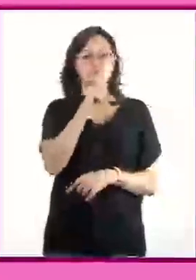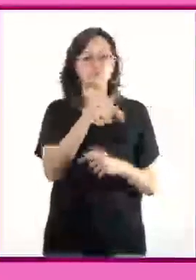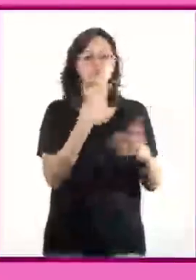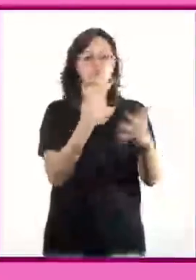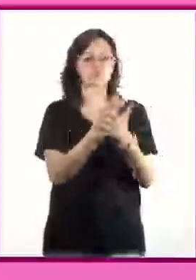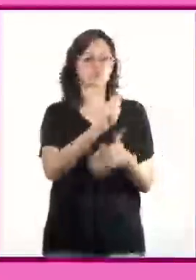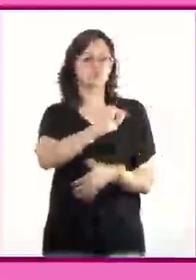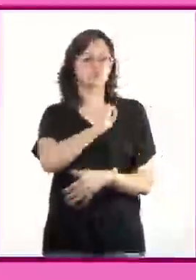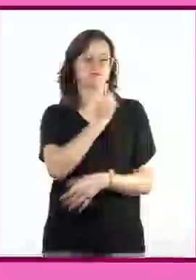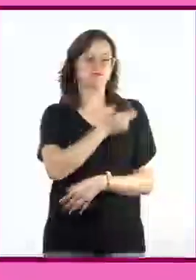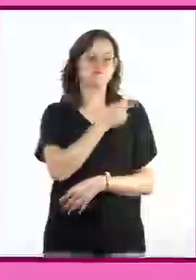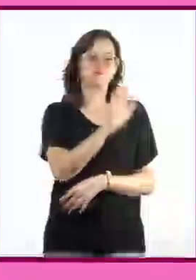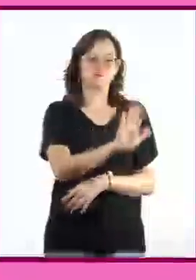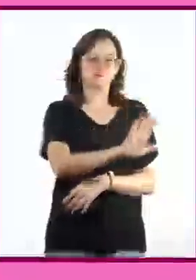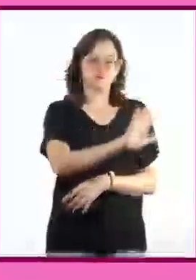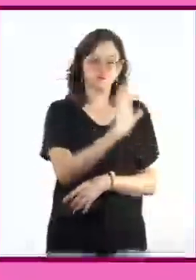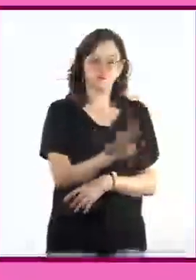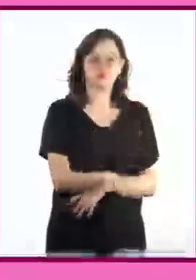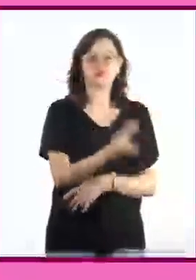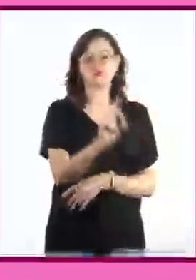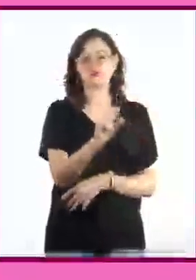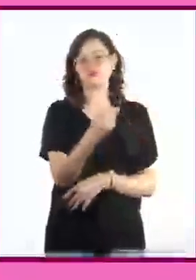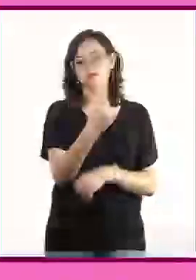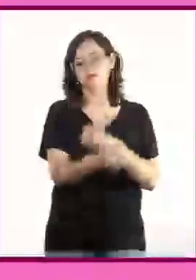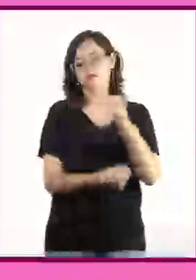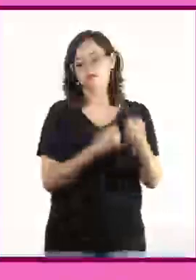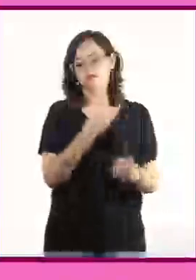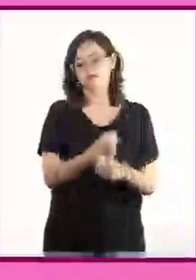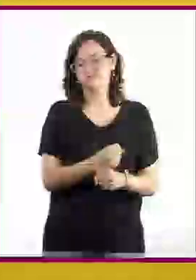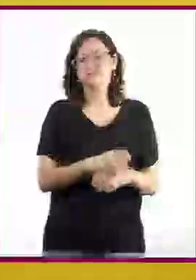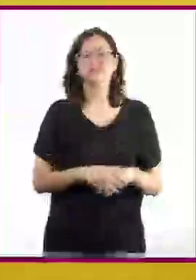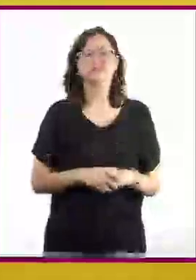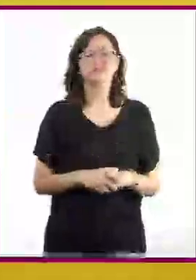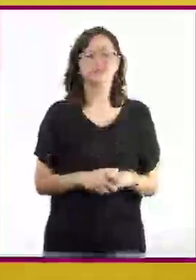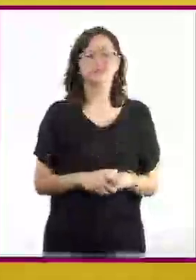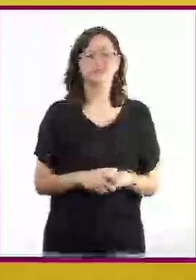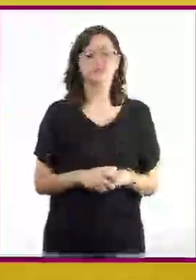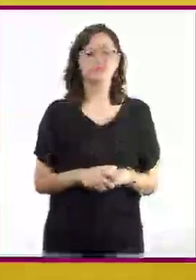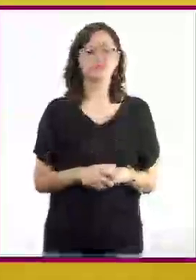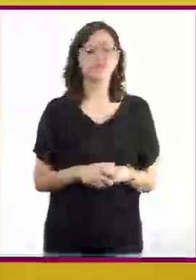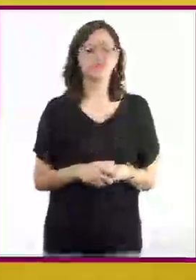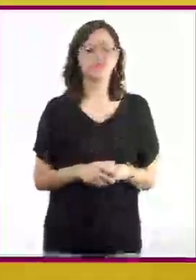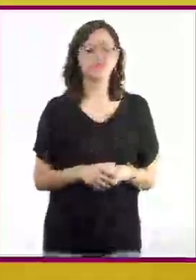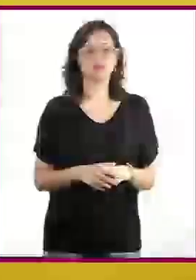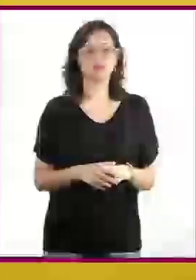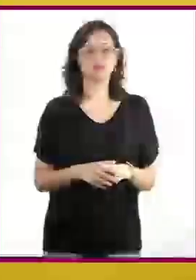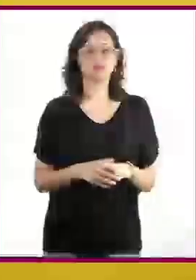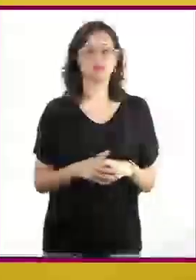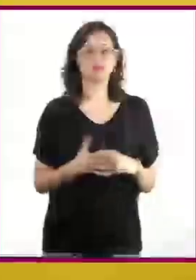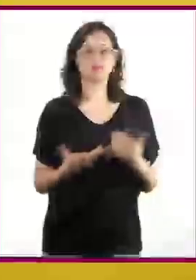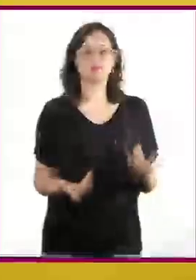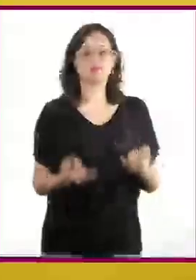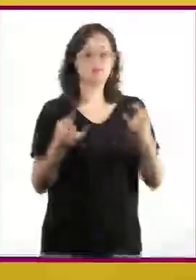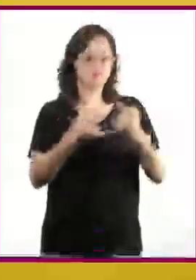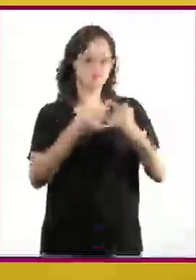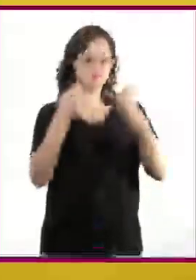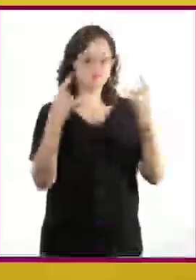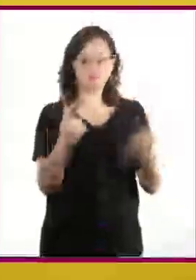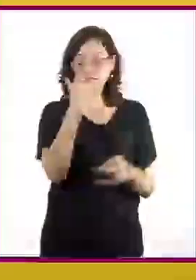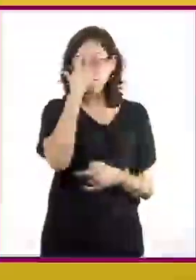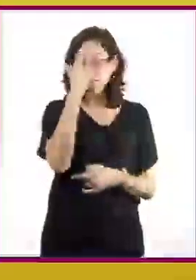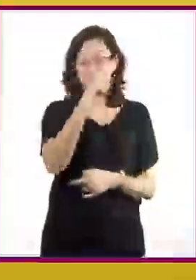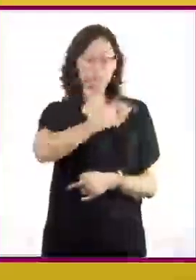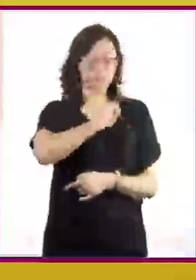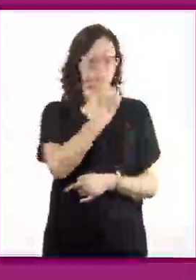prisión de Alicante, España, a los 31 años. Los invitamos a conocer más sobre la obra de este autor